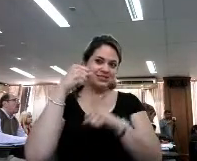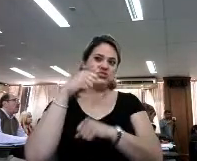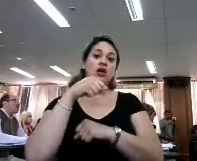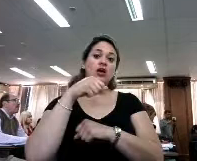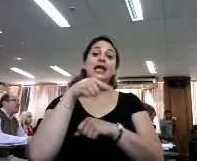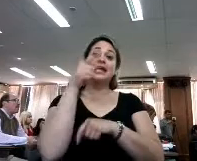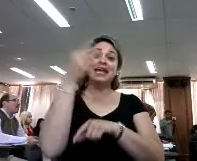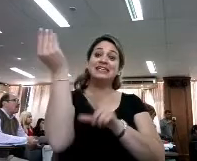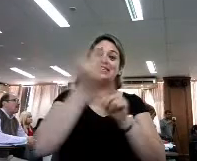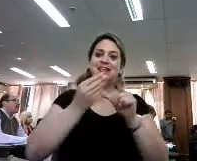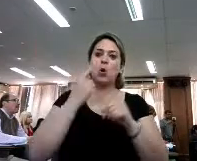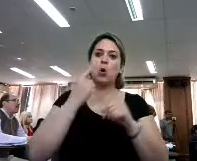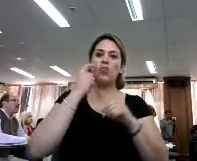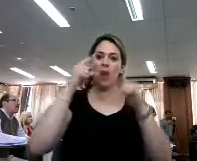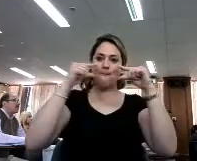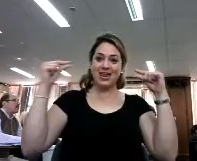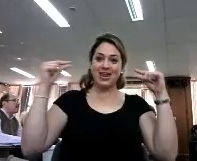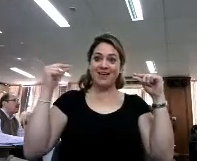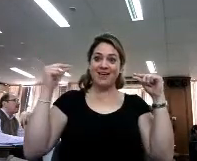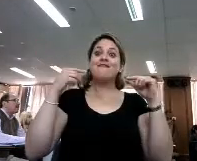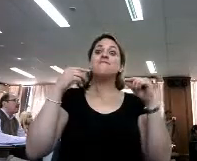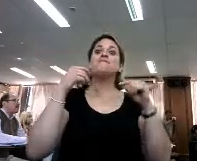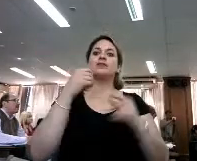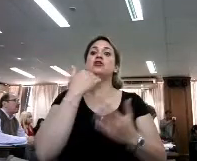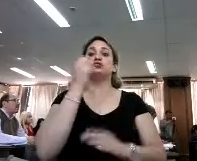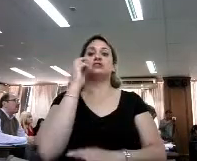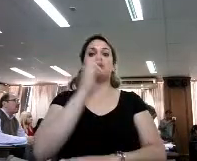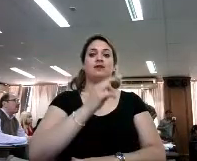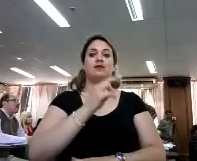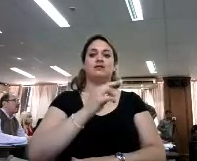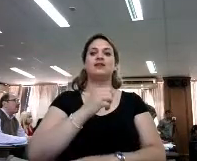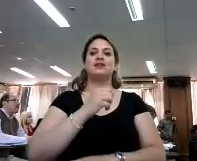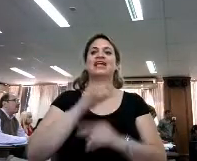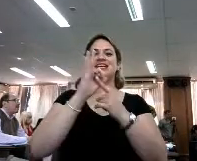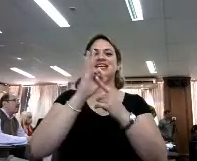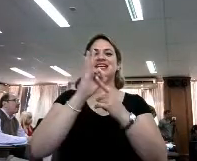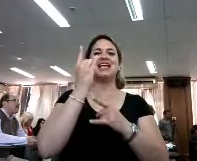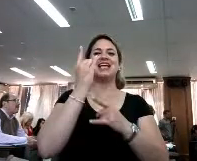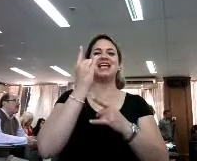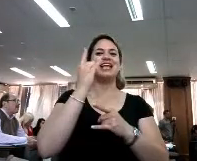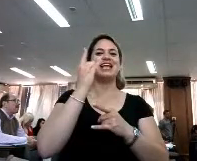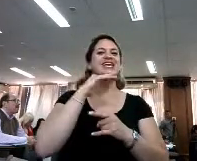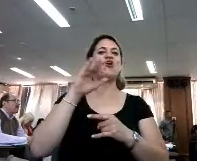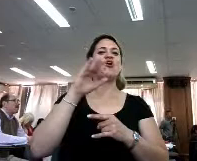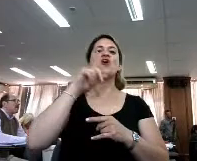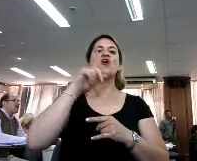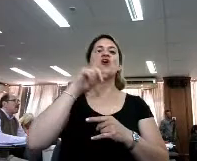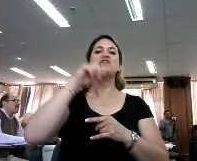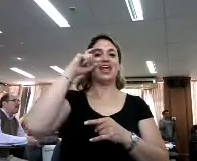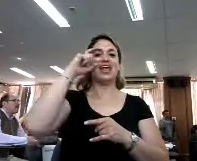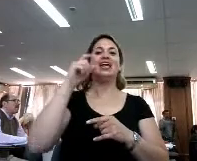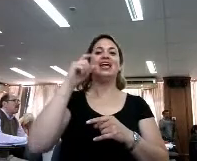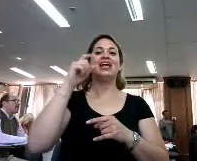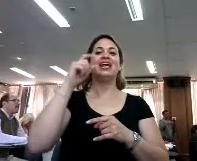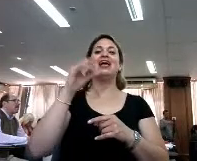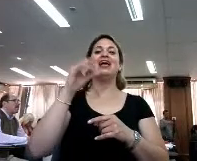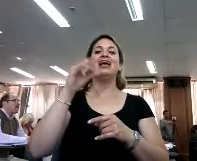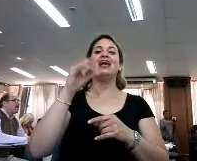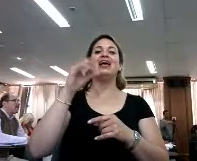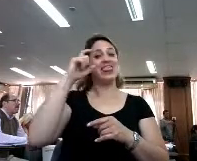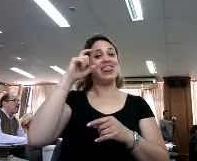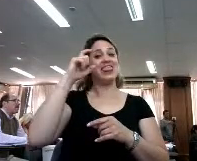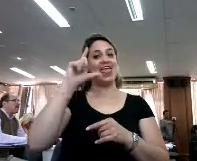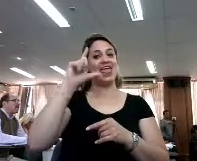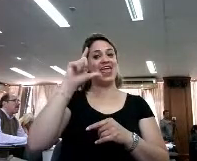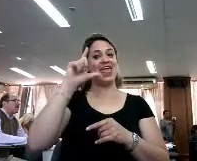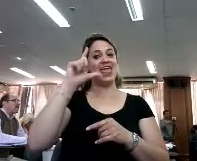Y entonces, el detonante es Don Quijote de la Mancha, ¿listo? Ubíquense en Don Quijote de la Mancha. Y lo que les quiero llevar